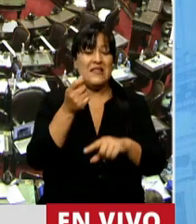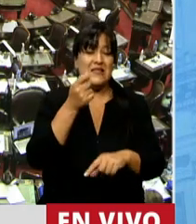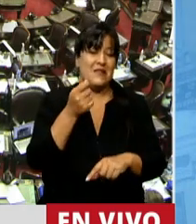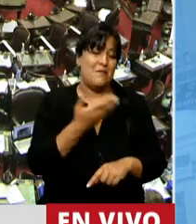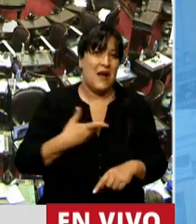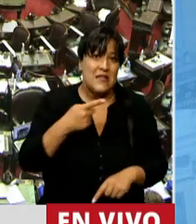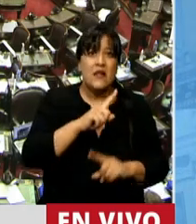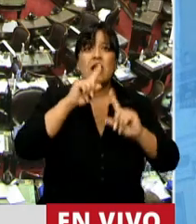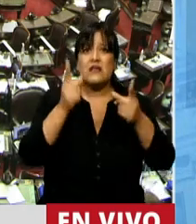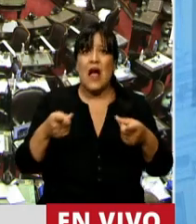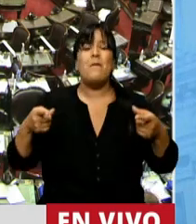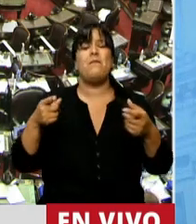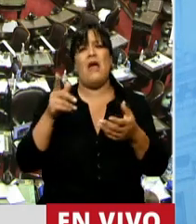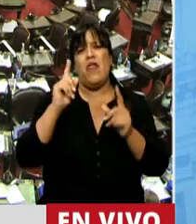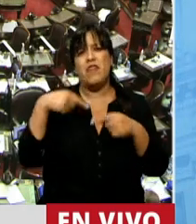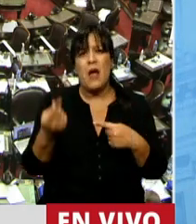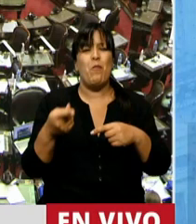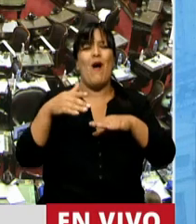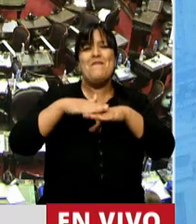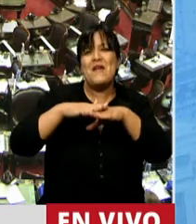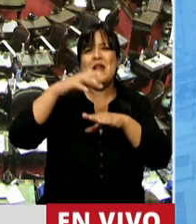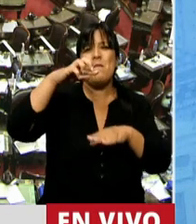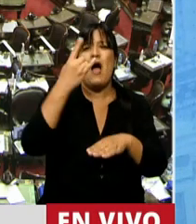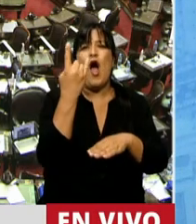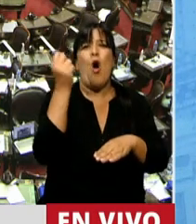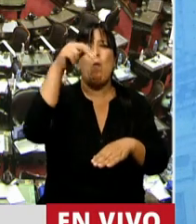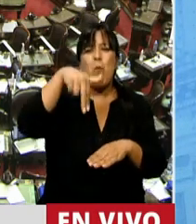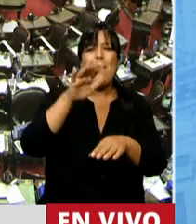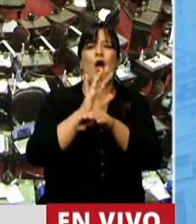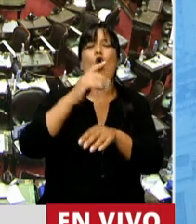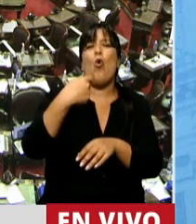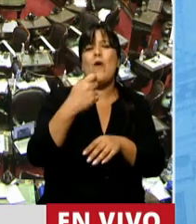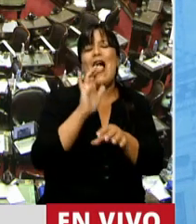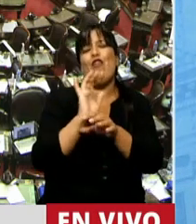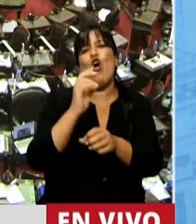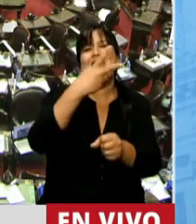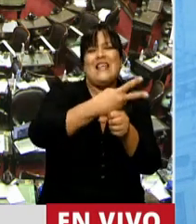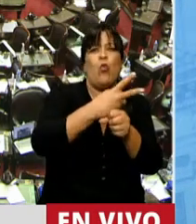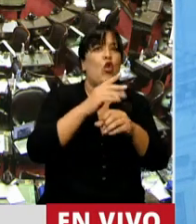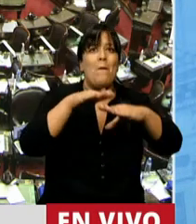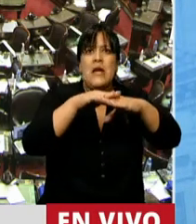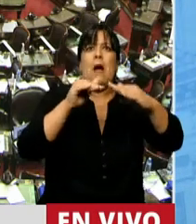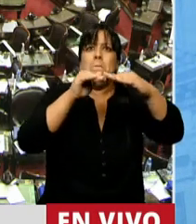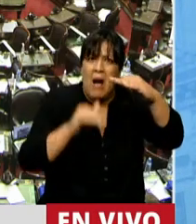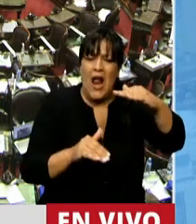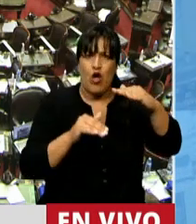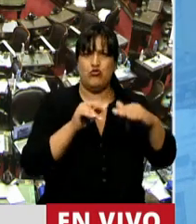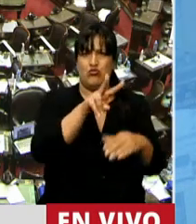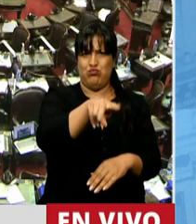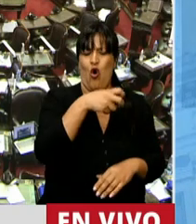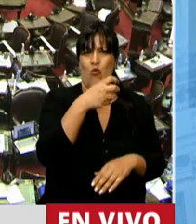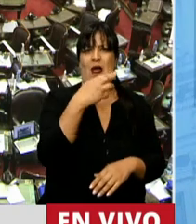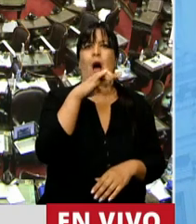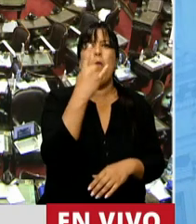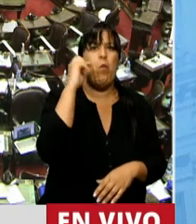con el que crearon una nueva mínima que fue la PUAM, con jubilados de segunda que pasaron a cobrar menos que la mínima, además de la modificación de la